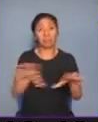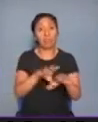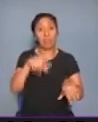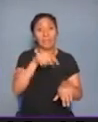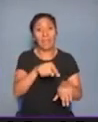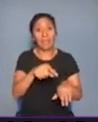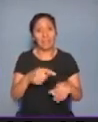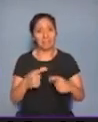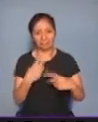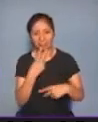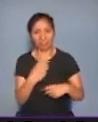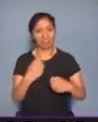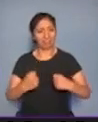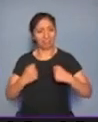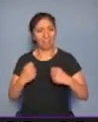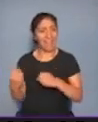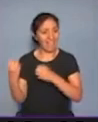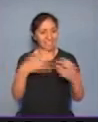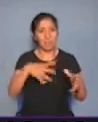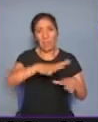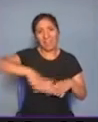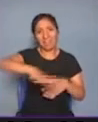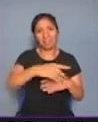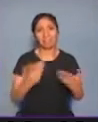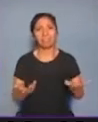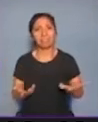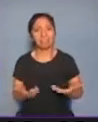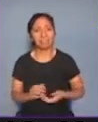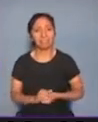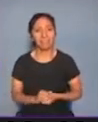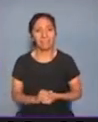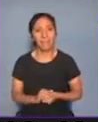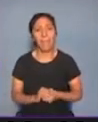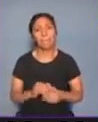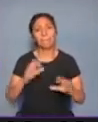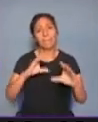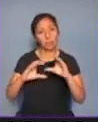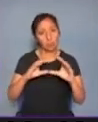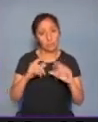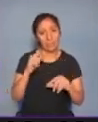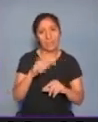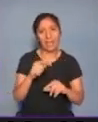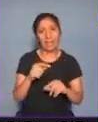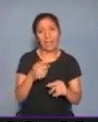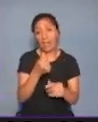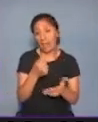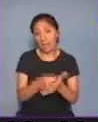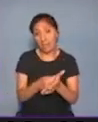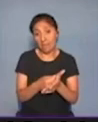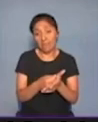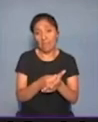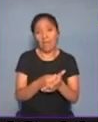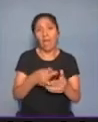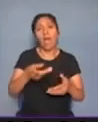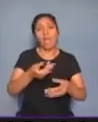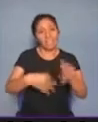Nuestras energías puestas y este o sea comunicar digamos que lo recaudado este con